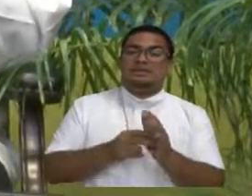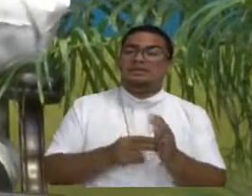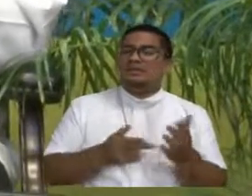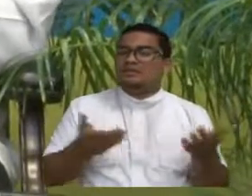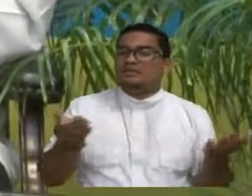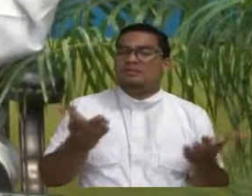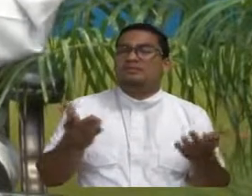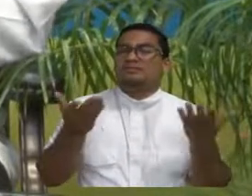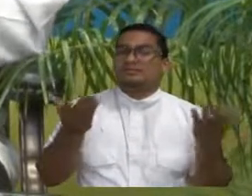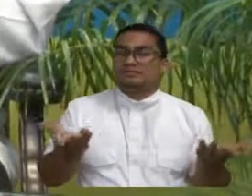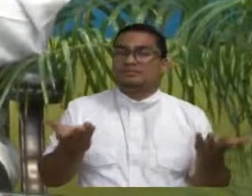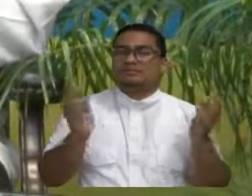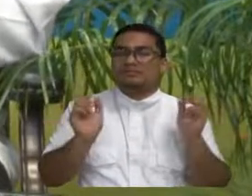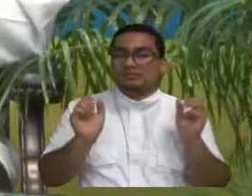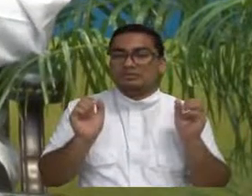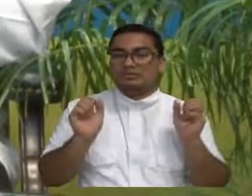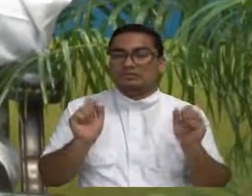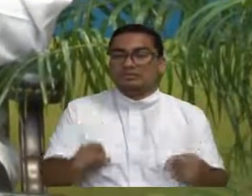¿Para qué?